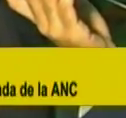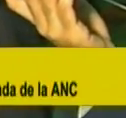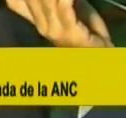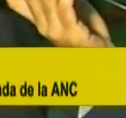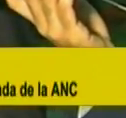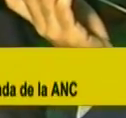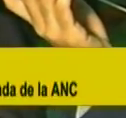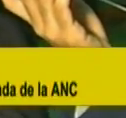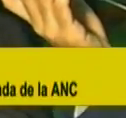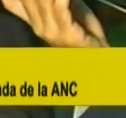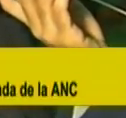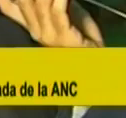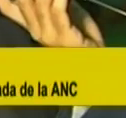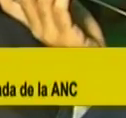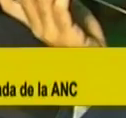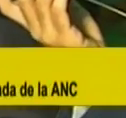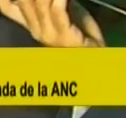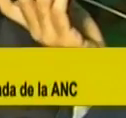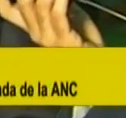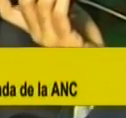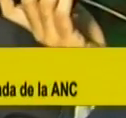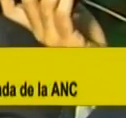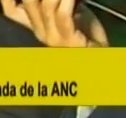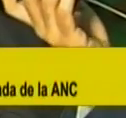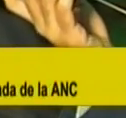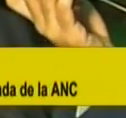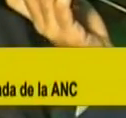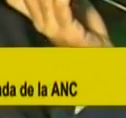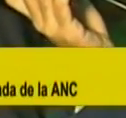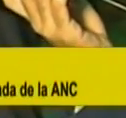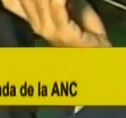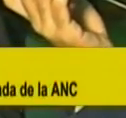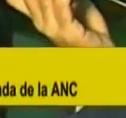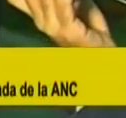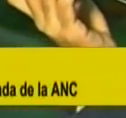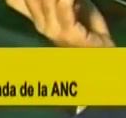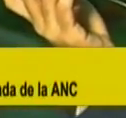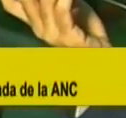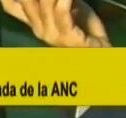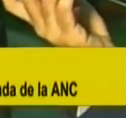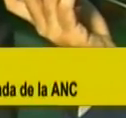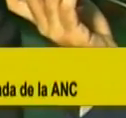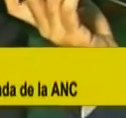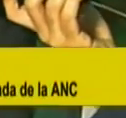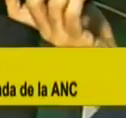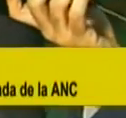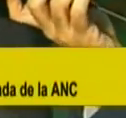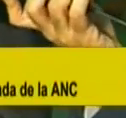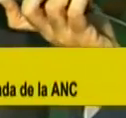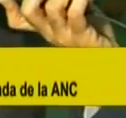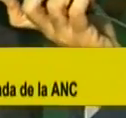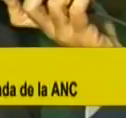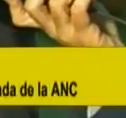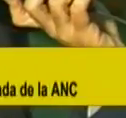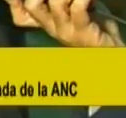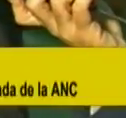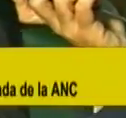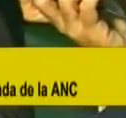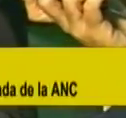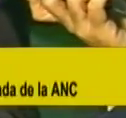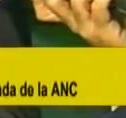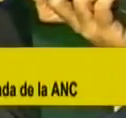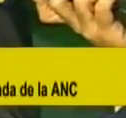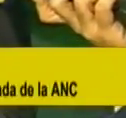el acceso al crédito, al intercambio comercial, incluso a cancelar los bienes que tenemos para cancelar,